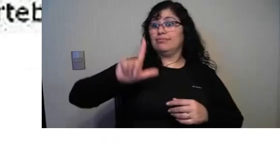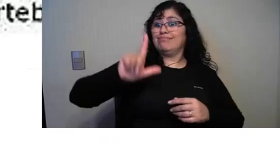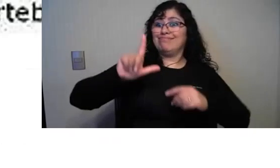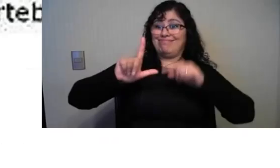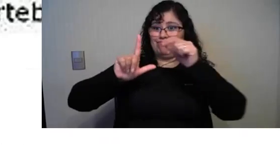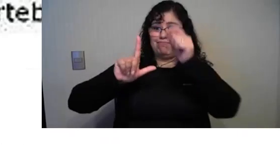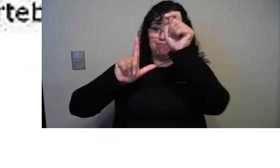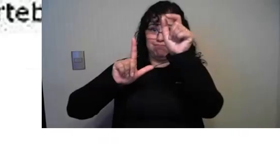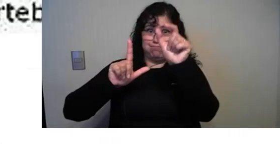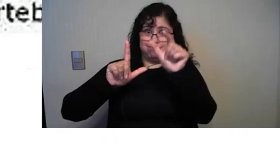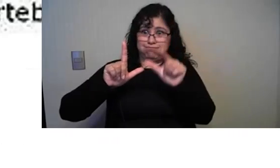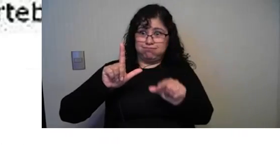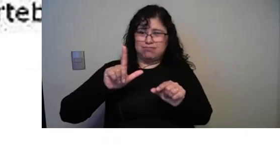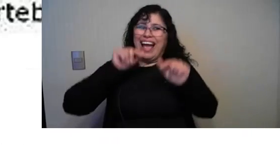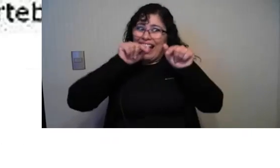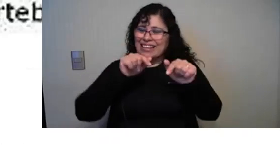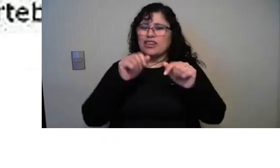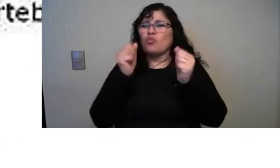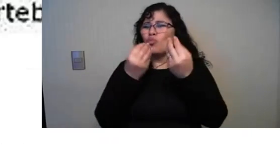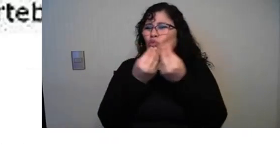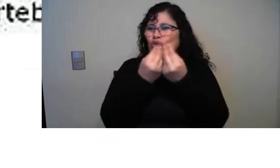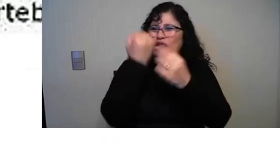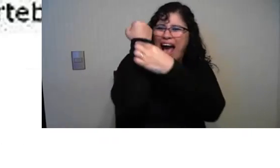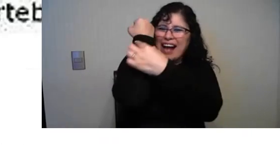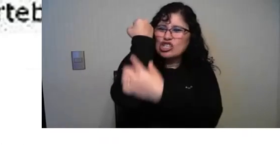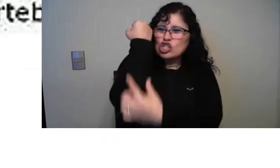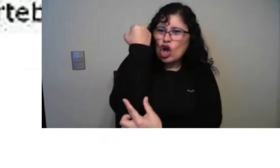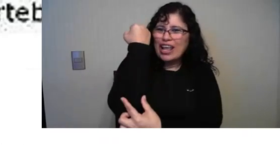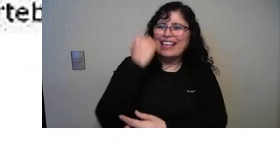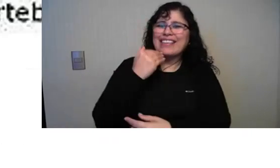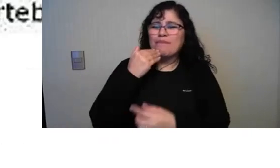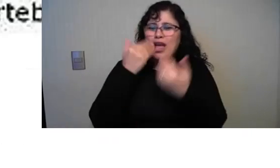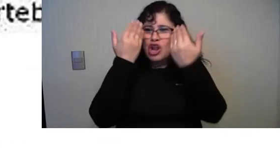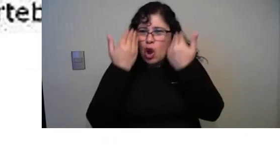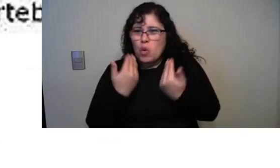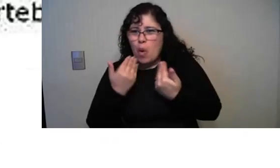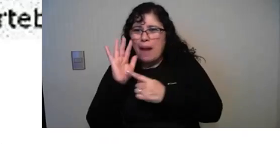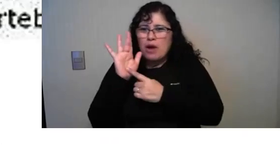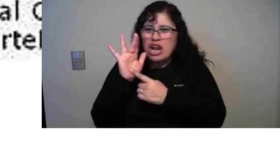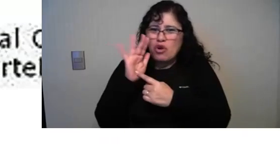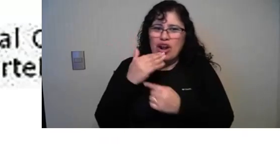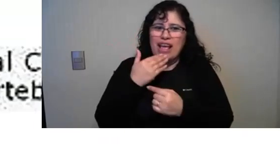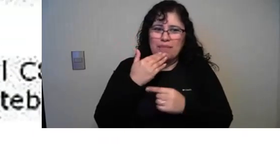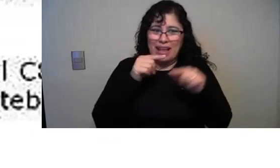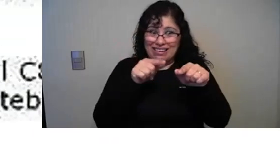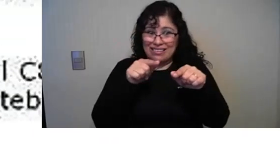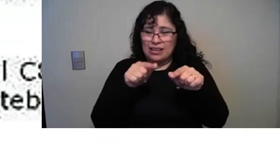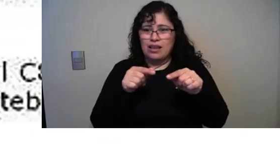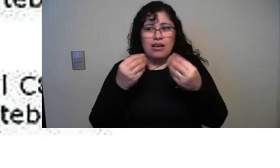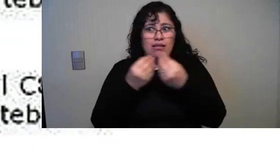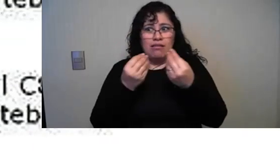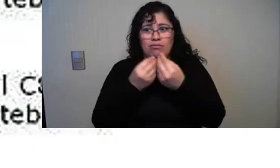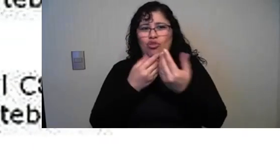que ver con la gran cantidad de axones y cuerpos de neuronas que se encuentran en este lugar, porque se está dando origen aquí a